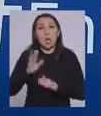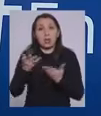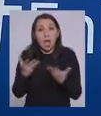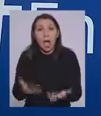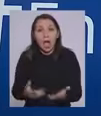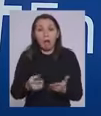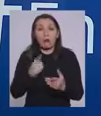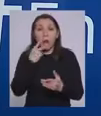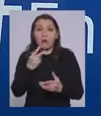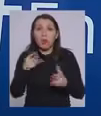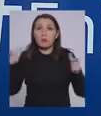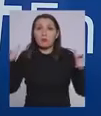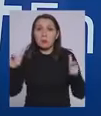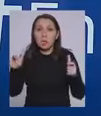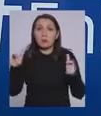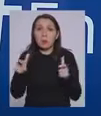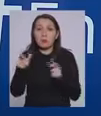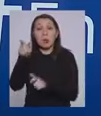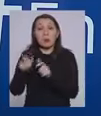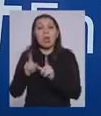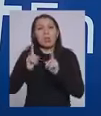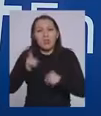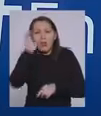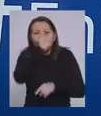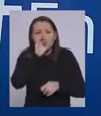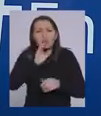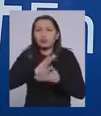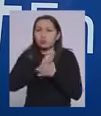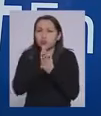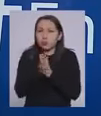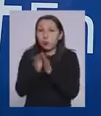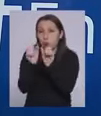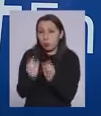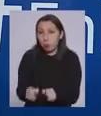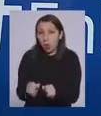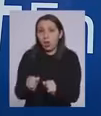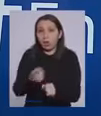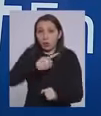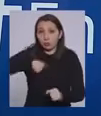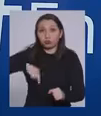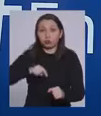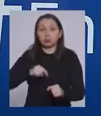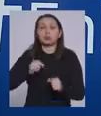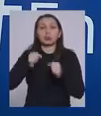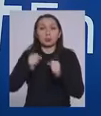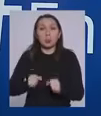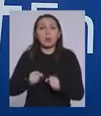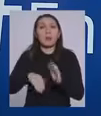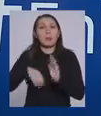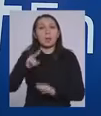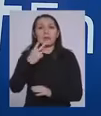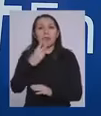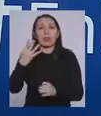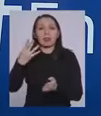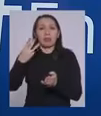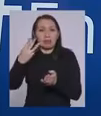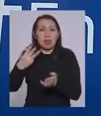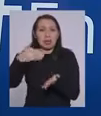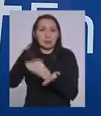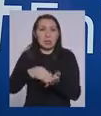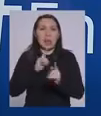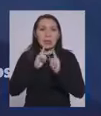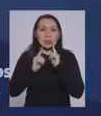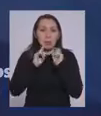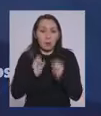estamos presentando una disminución de los casos y que tenemos también una capacidad instalada de más de 23.000